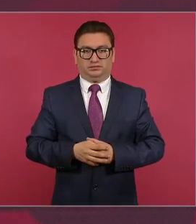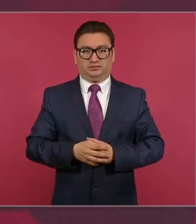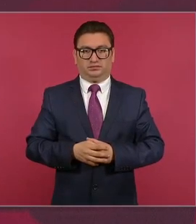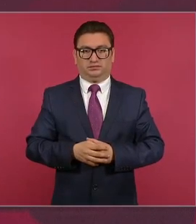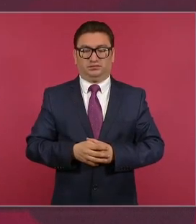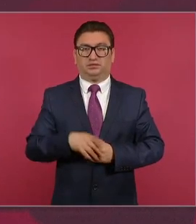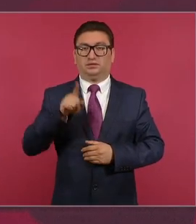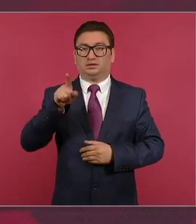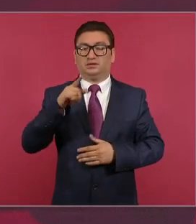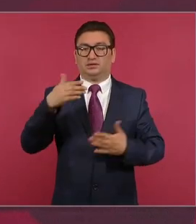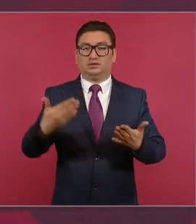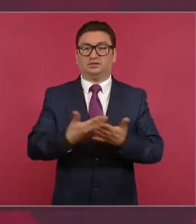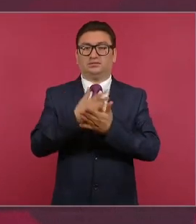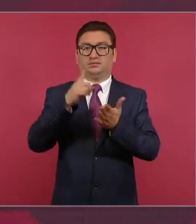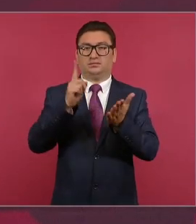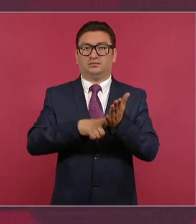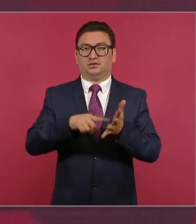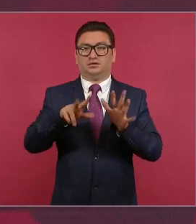que nació en